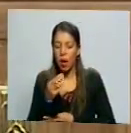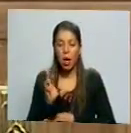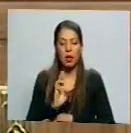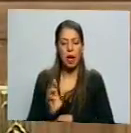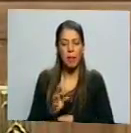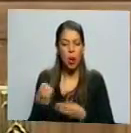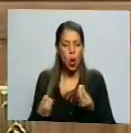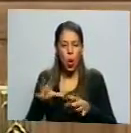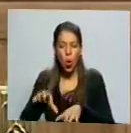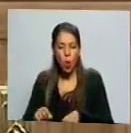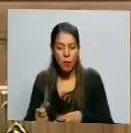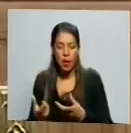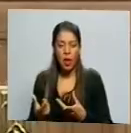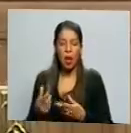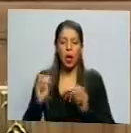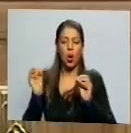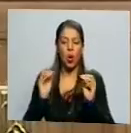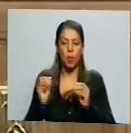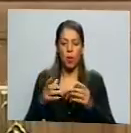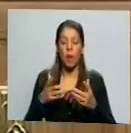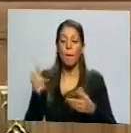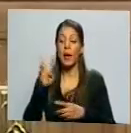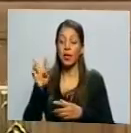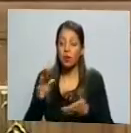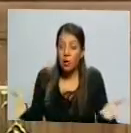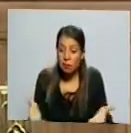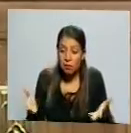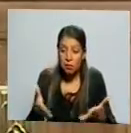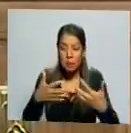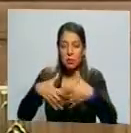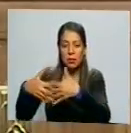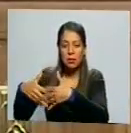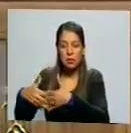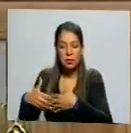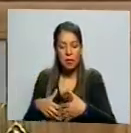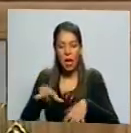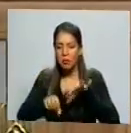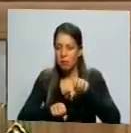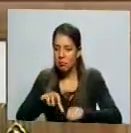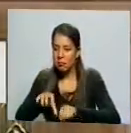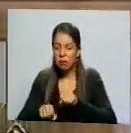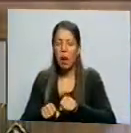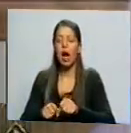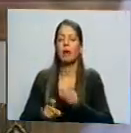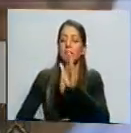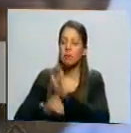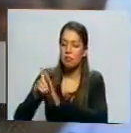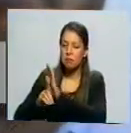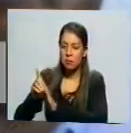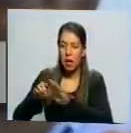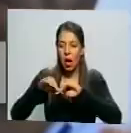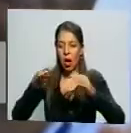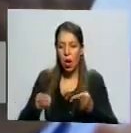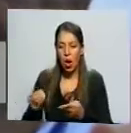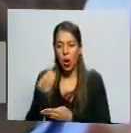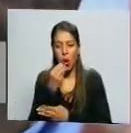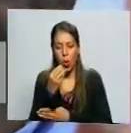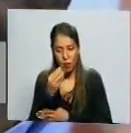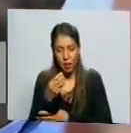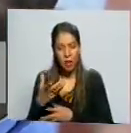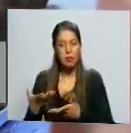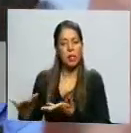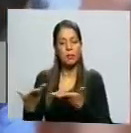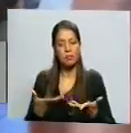habilitación del sistema productivo nacional para abastecer precisamente el sistema de compras públicas en función